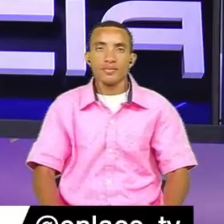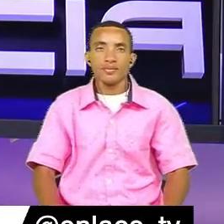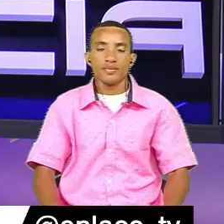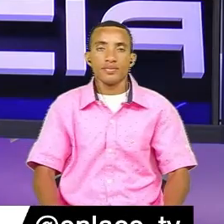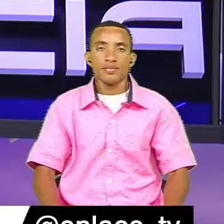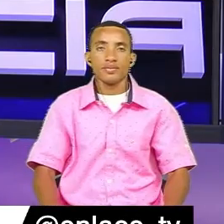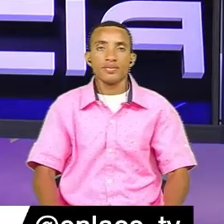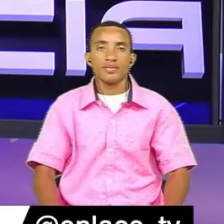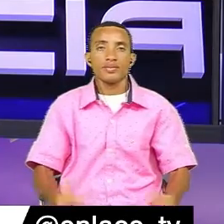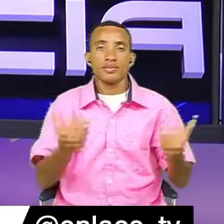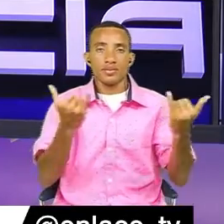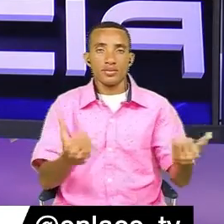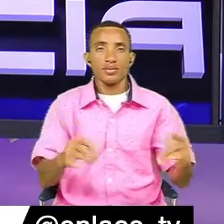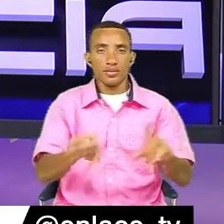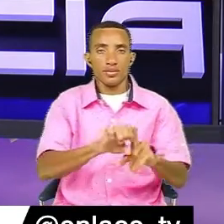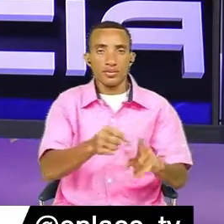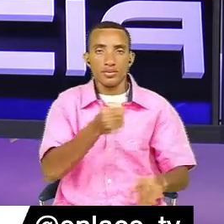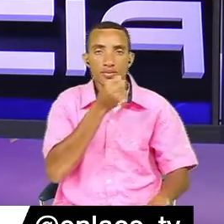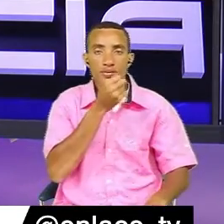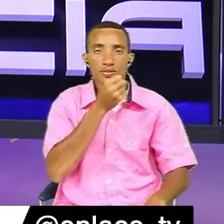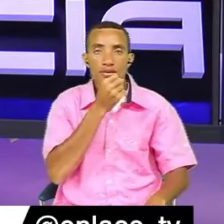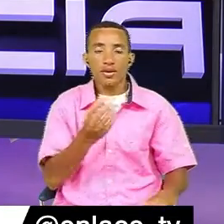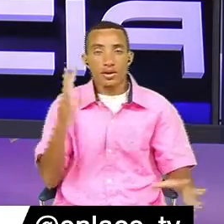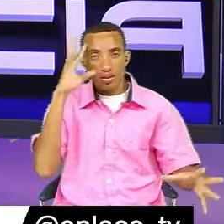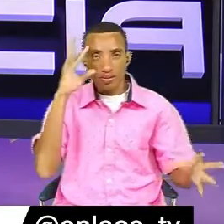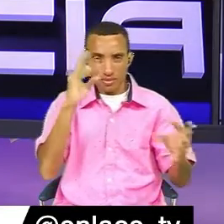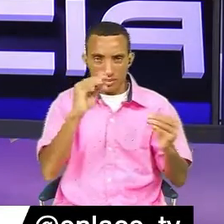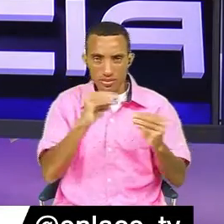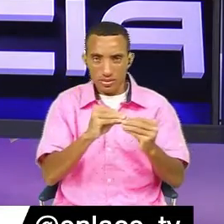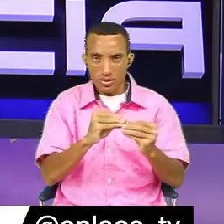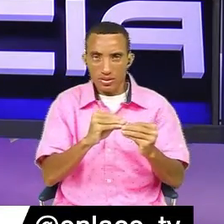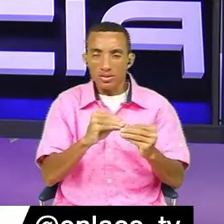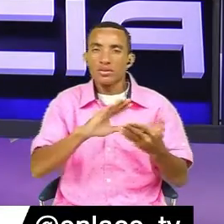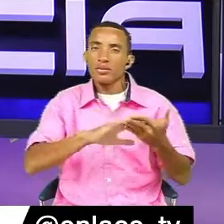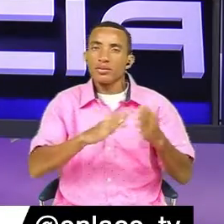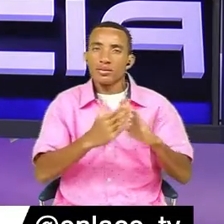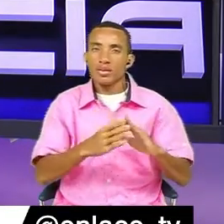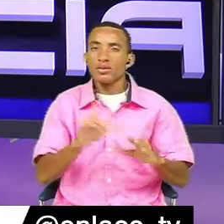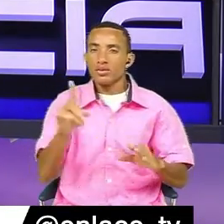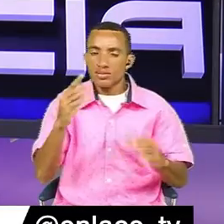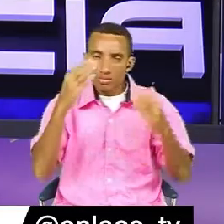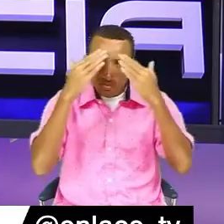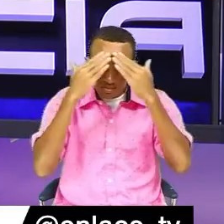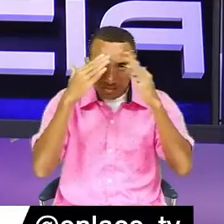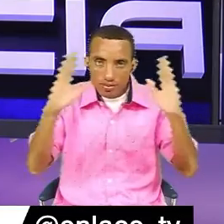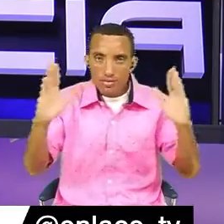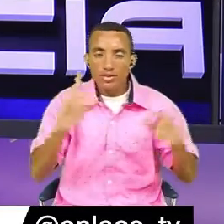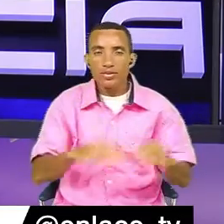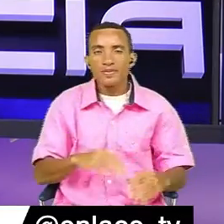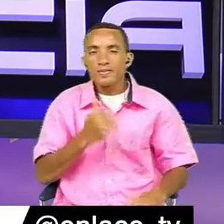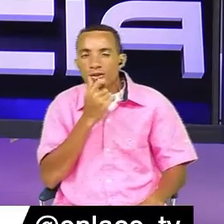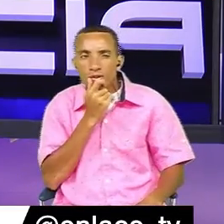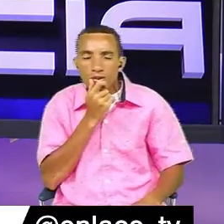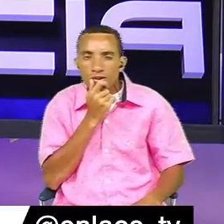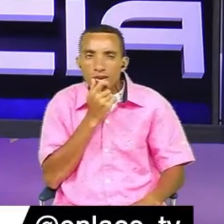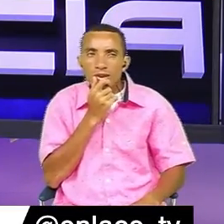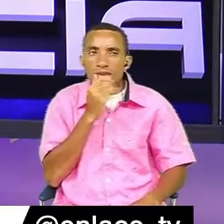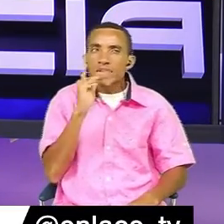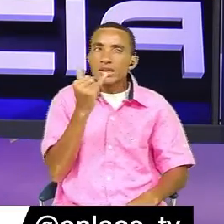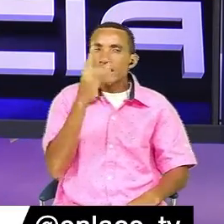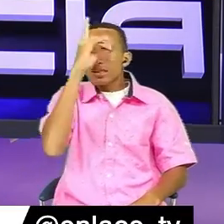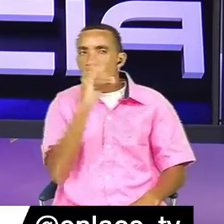Y hoy en Enlace Noticias, un dato más de los acuerdos de paz para que usted conozca y pueda tomar la mejor decisión en el plebiscito por la paz el próximo 2